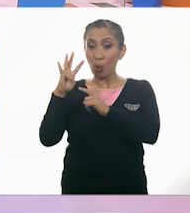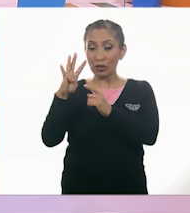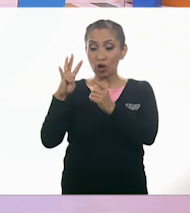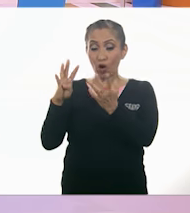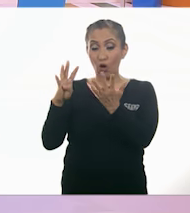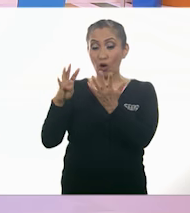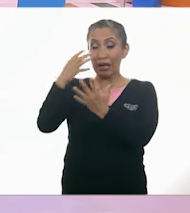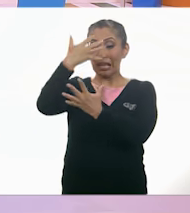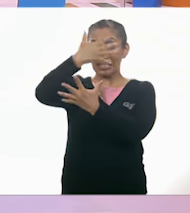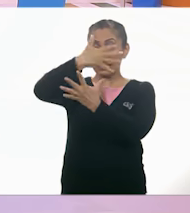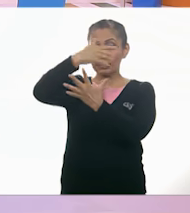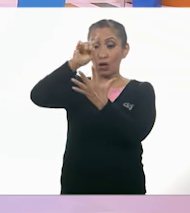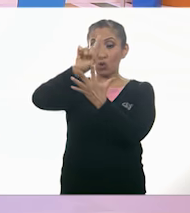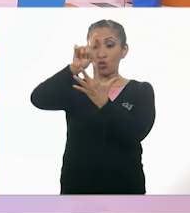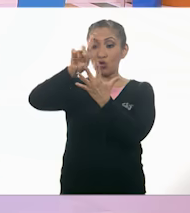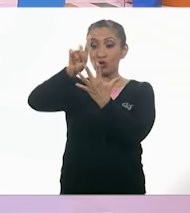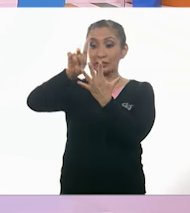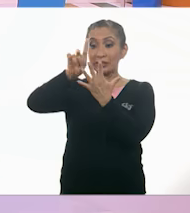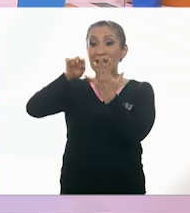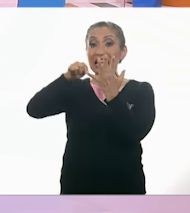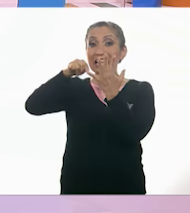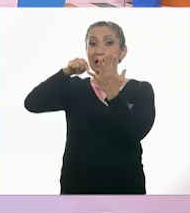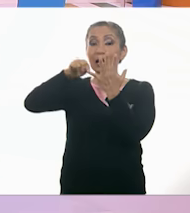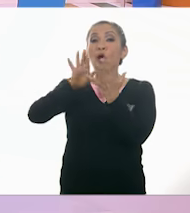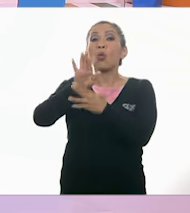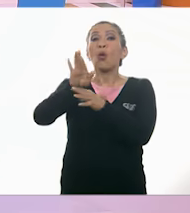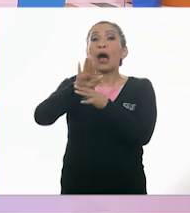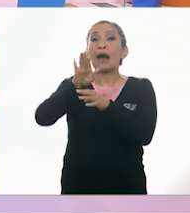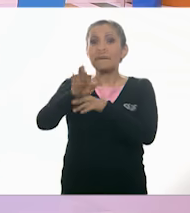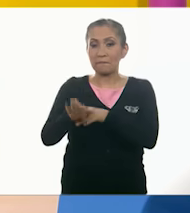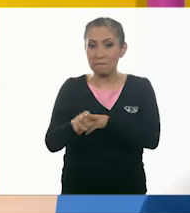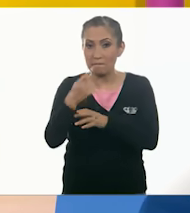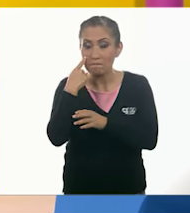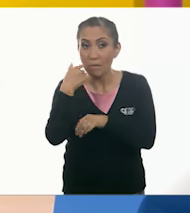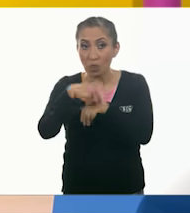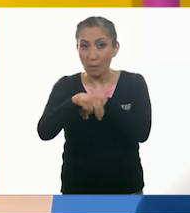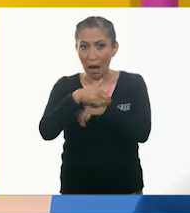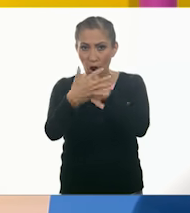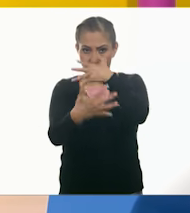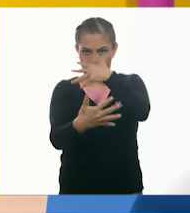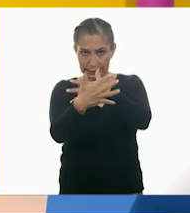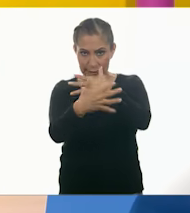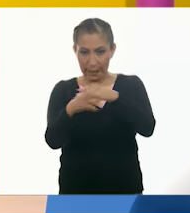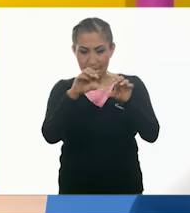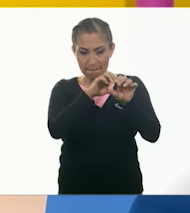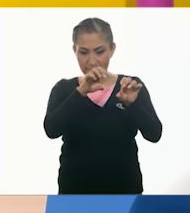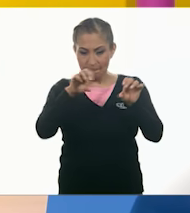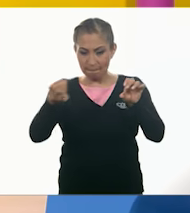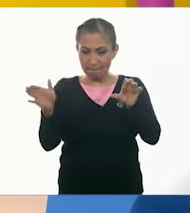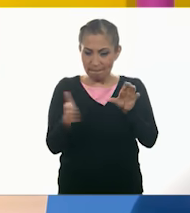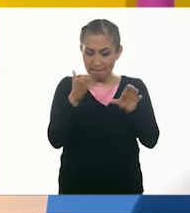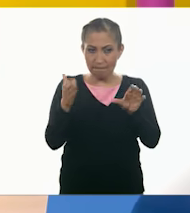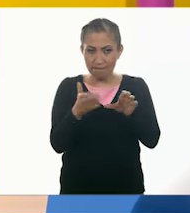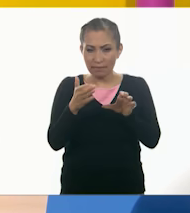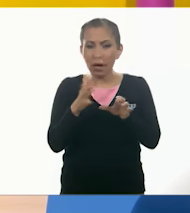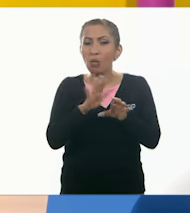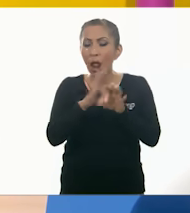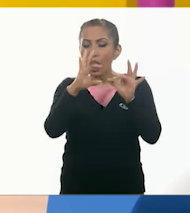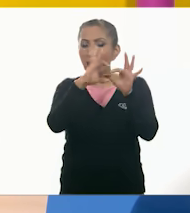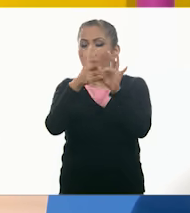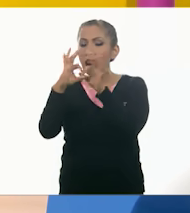casillas después del 15. Ok, entonces vamos a poner primero el número 15 aquí en nuestro abaco. ¿Y recuerdas cuál era la